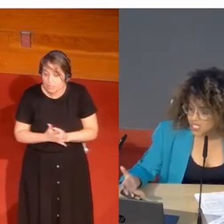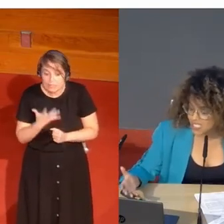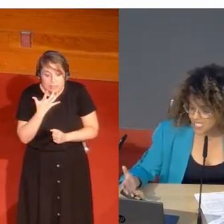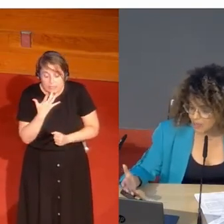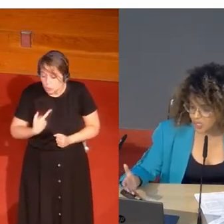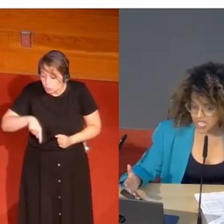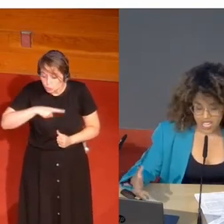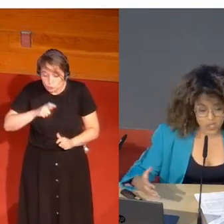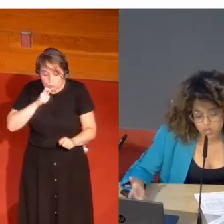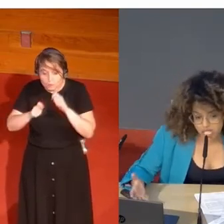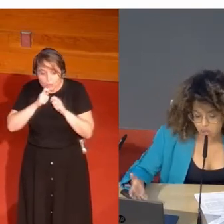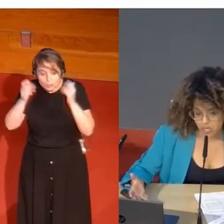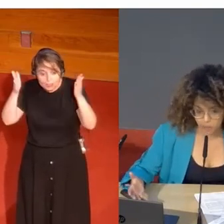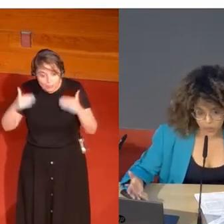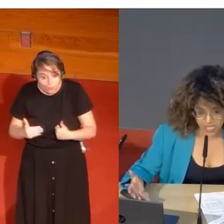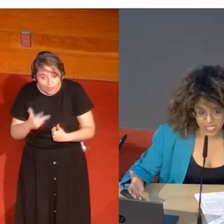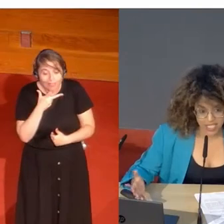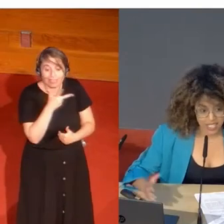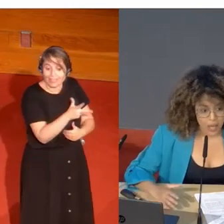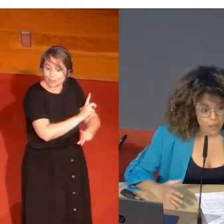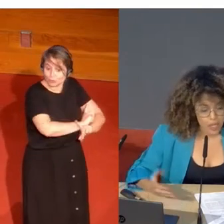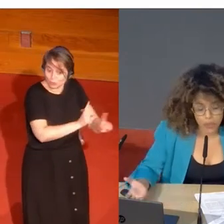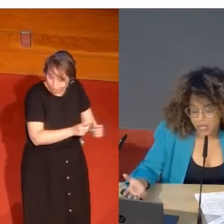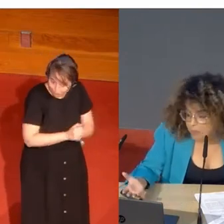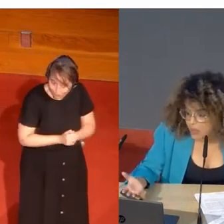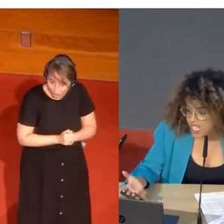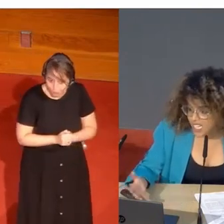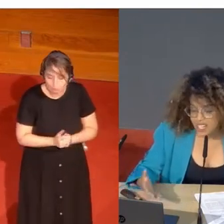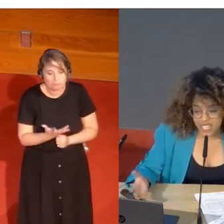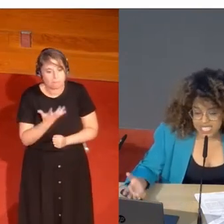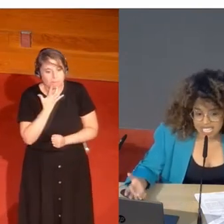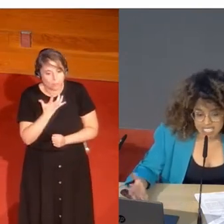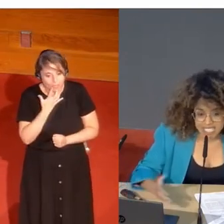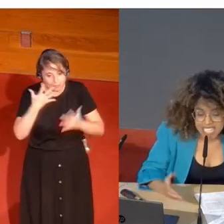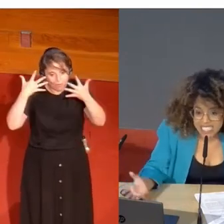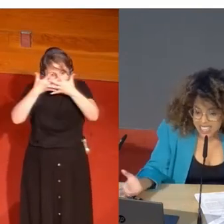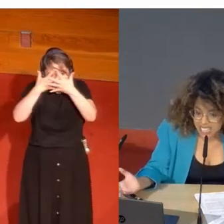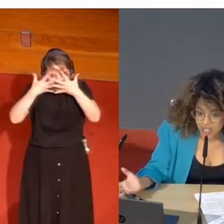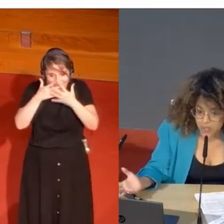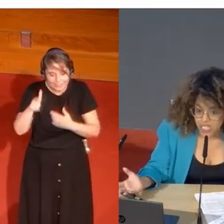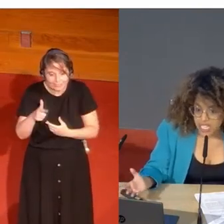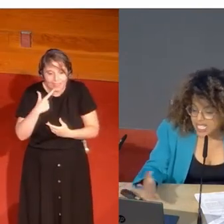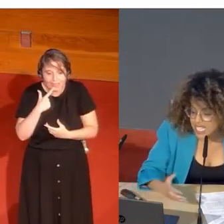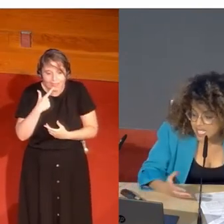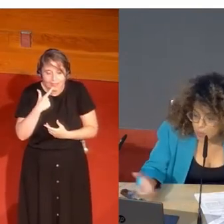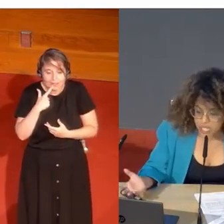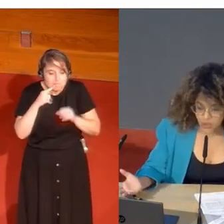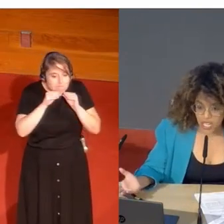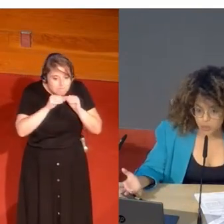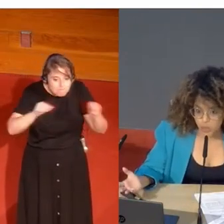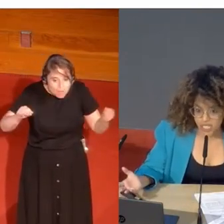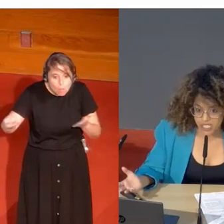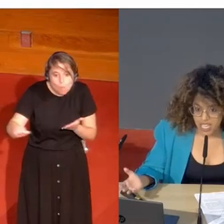si nosotros no existimos estos derechos tampoco existen porque por ejemplo en Afganistán se ha silenciado y se